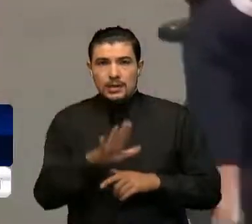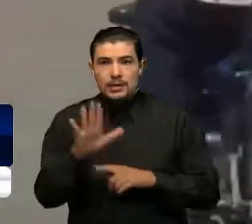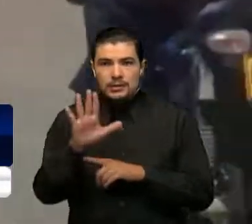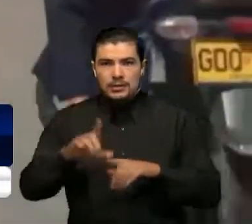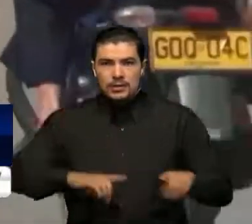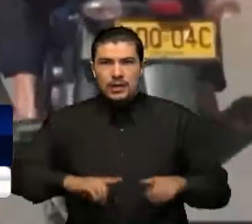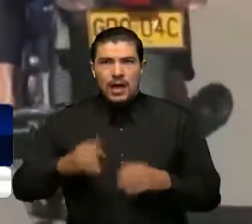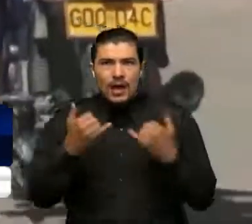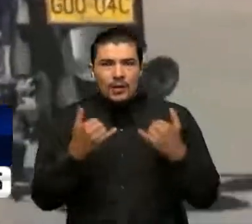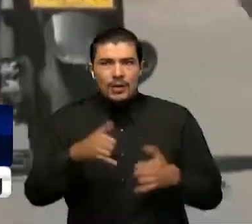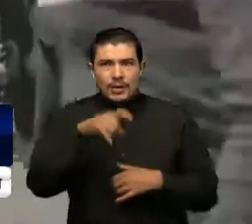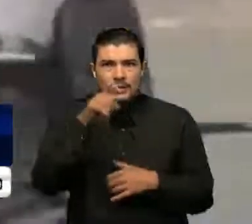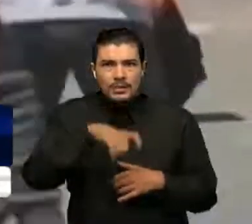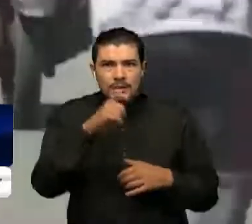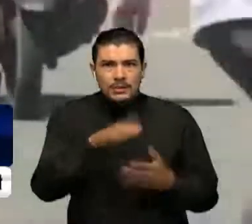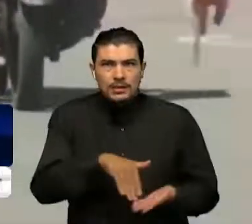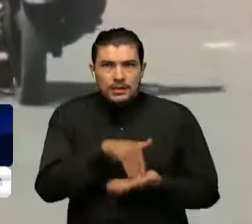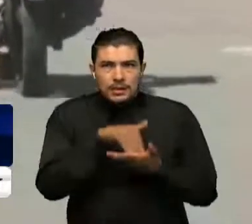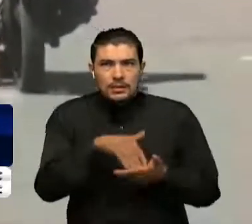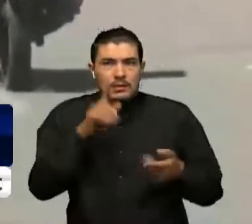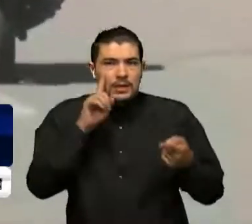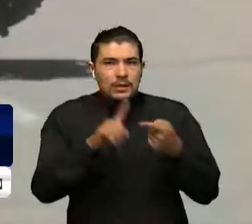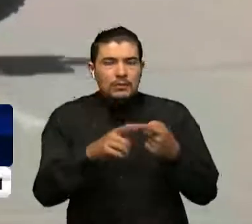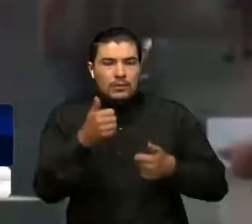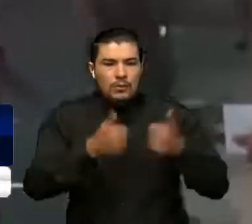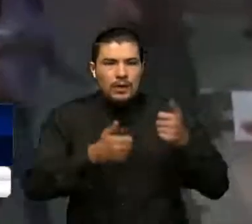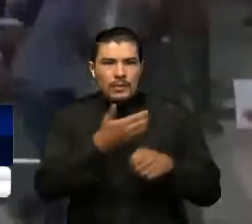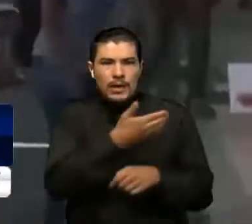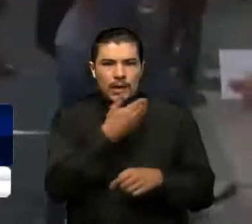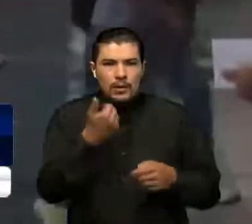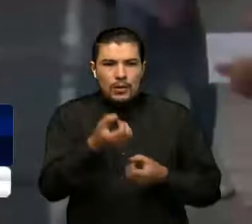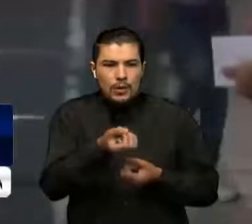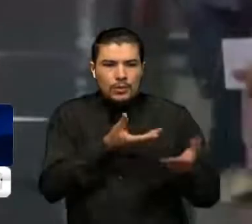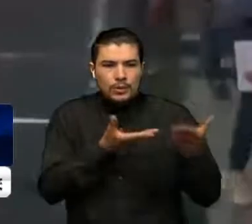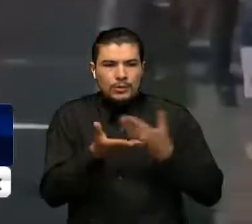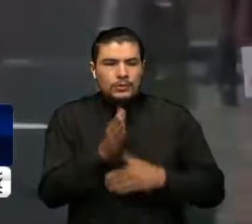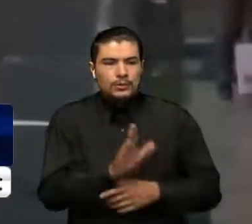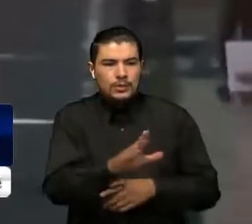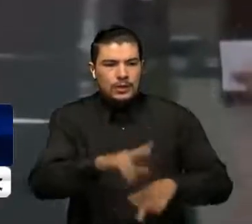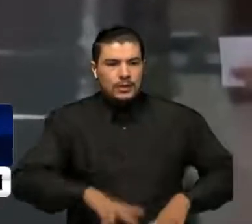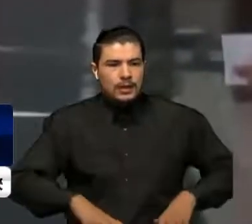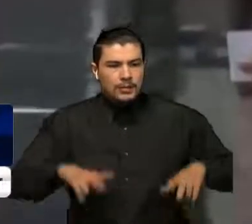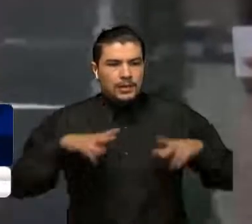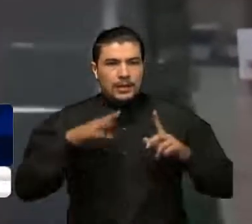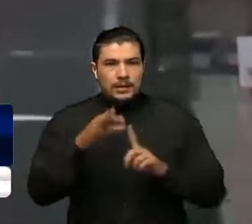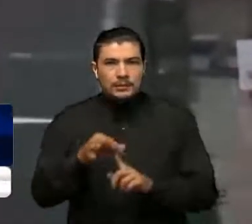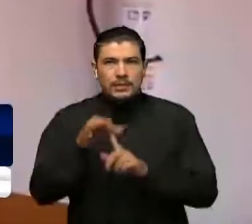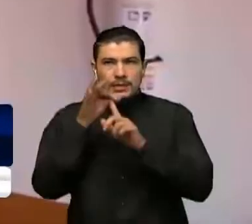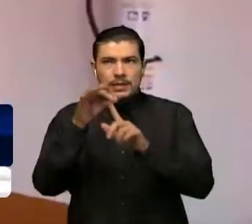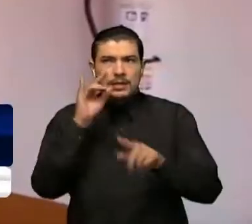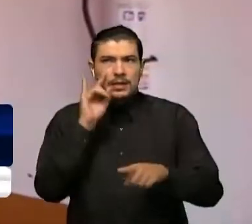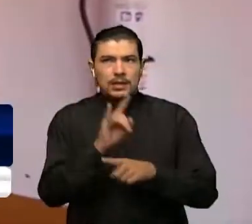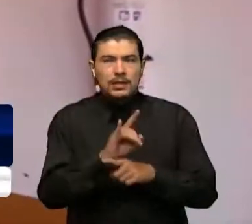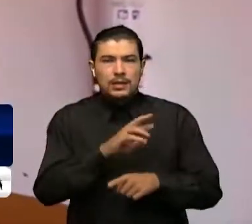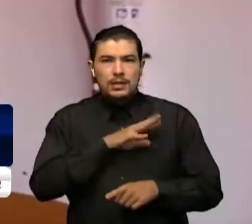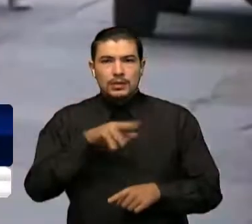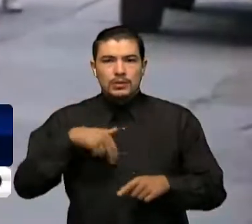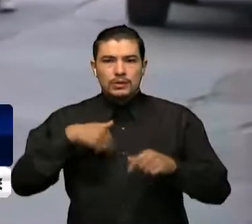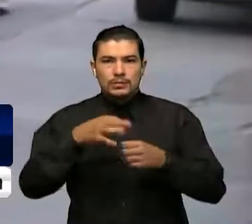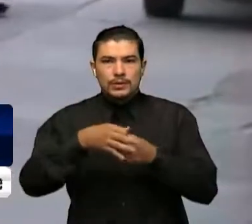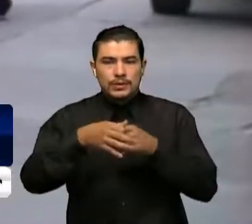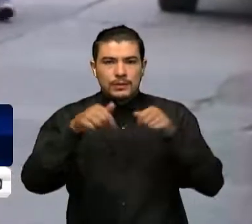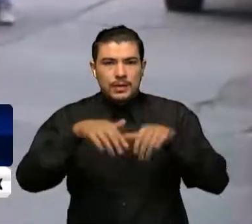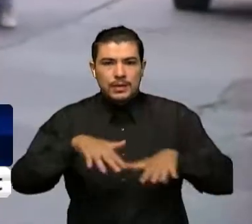a que se toman medidas contundentes tendientes a mejorar las condiciones de vida y en especial de seguridad de nuestro municipio